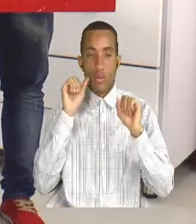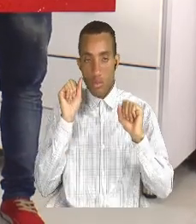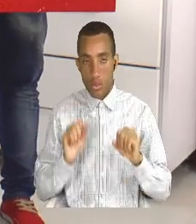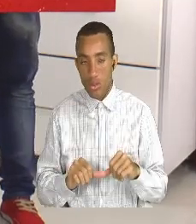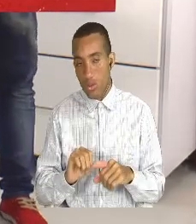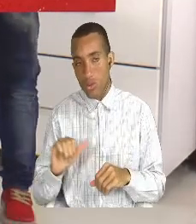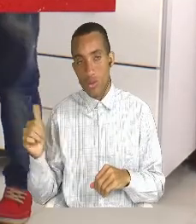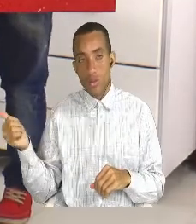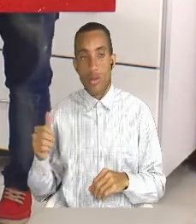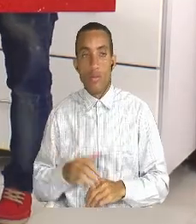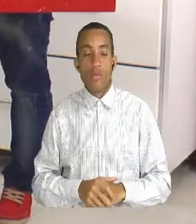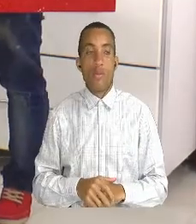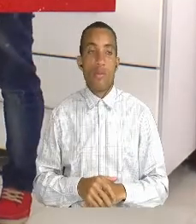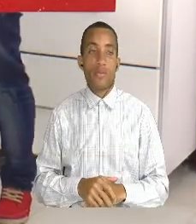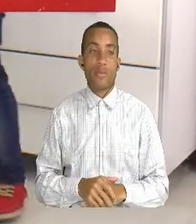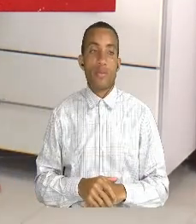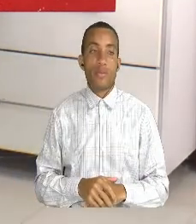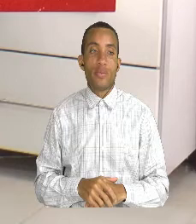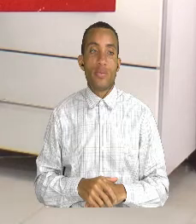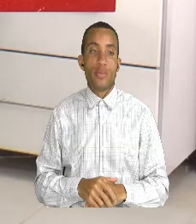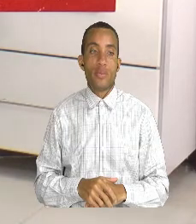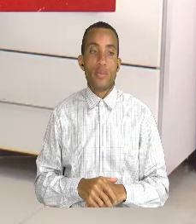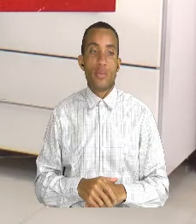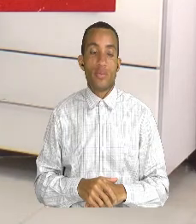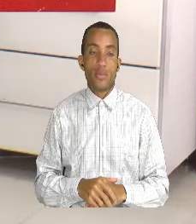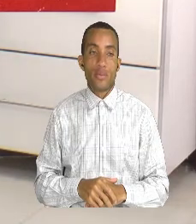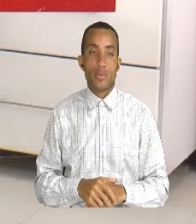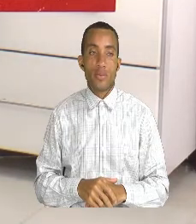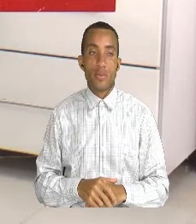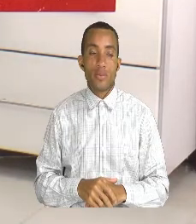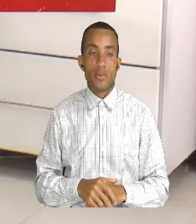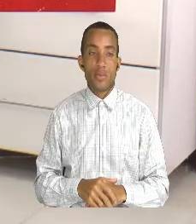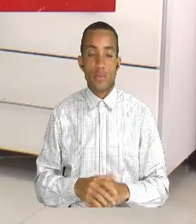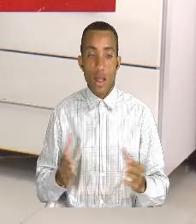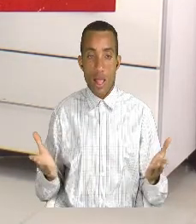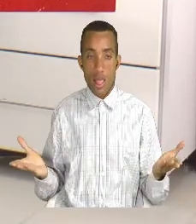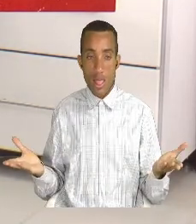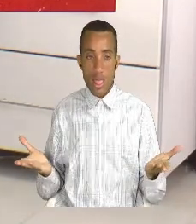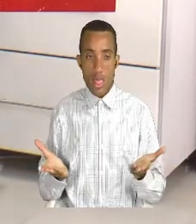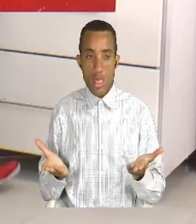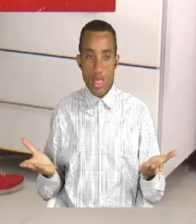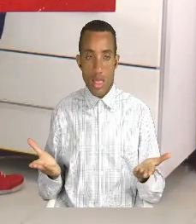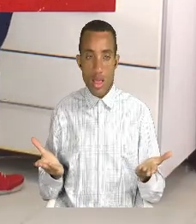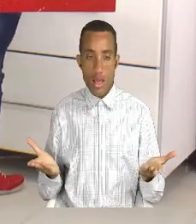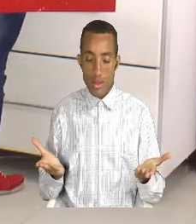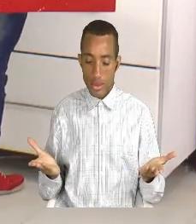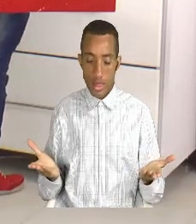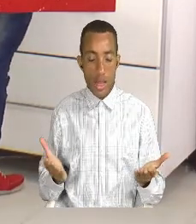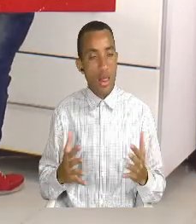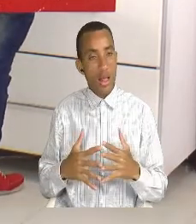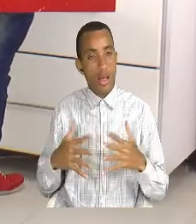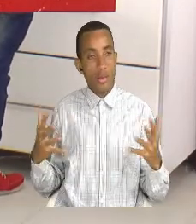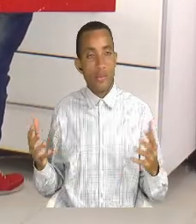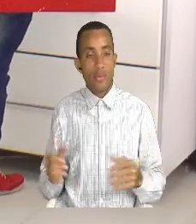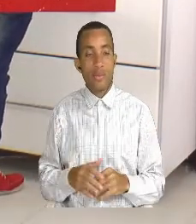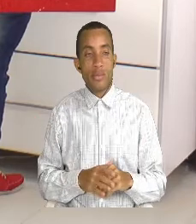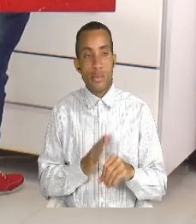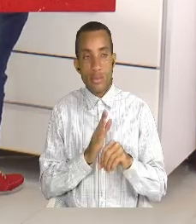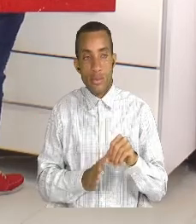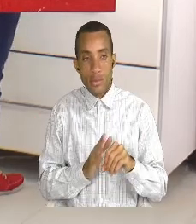tabla. Ajá. Sí, pero creo que nuestra tabla es un poco grande. Bueno, sí, yo voy a dividir estos pimentones. Ustedes, queridos